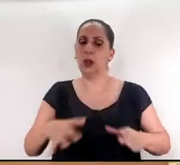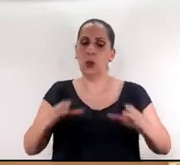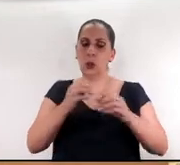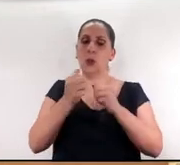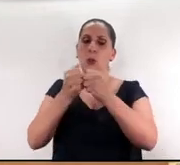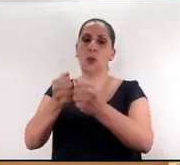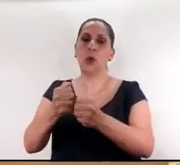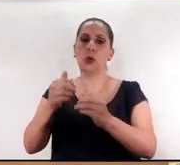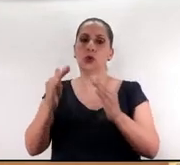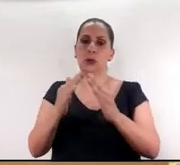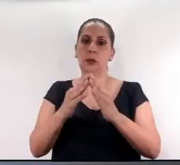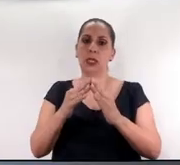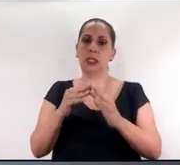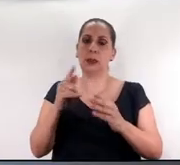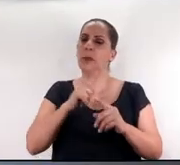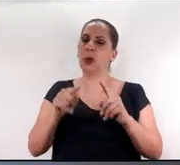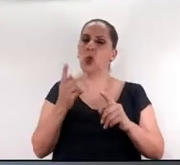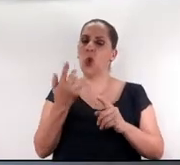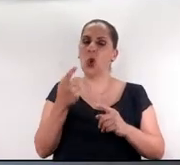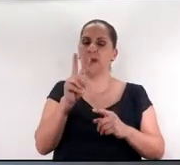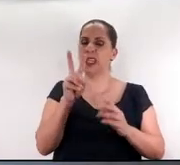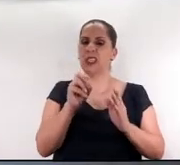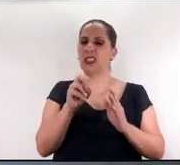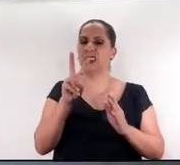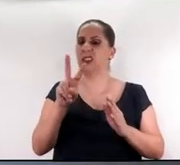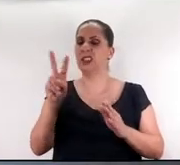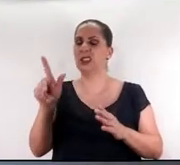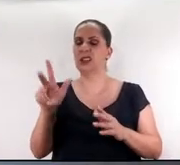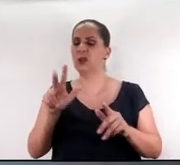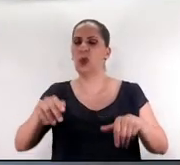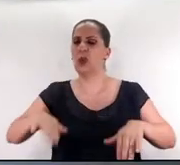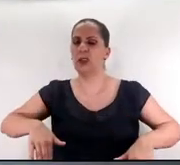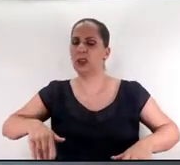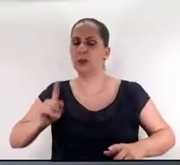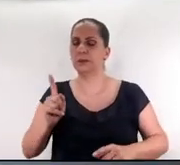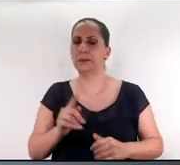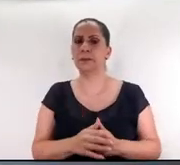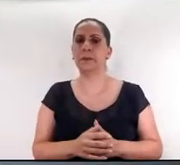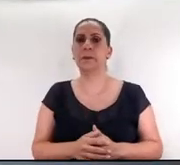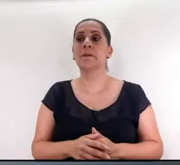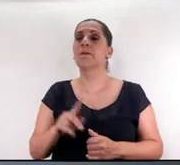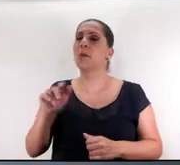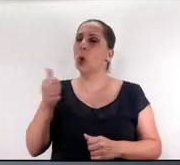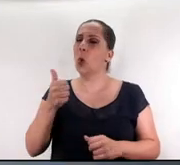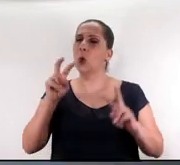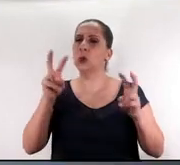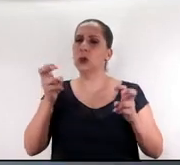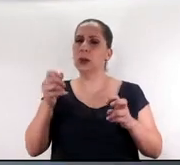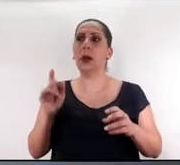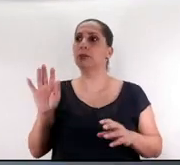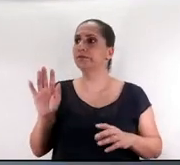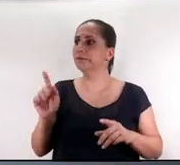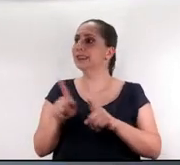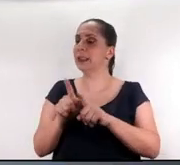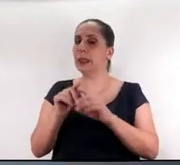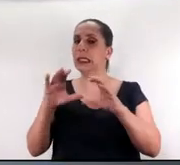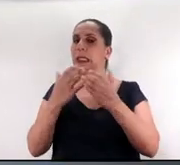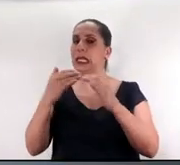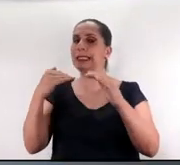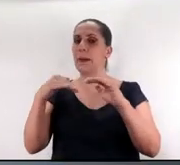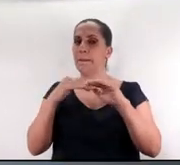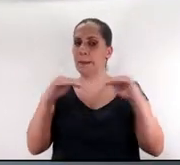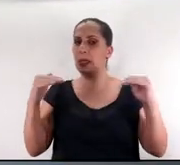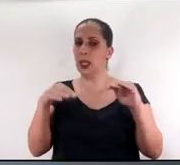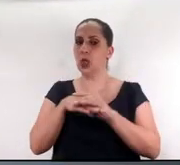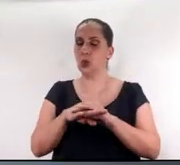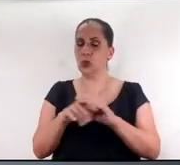el 2023. Ok. Hay una temática que hemos abordado de manera insistente en este mismo... También incluye clase media, quiero decir, okay, para que